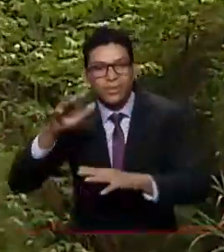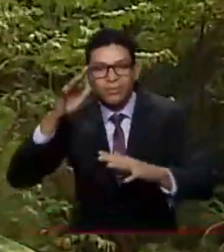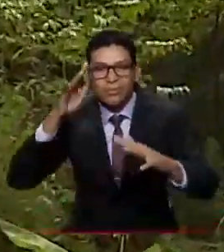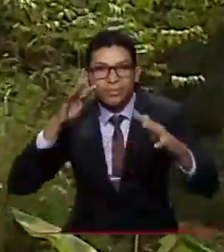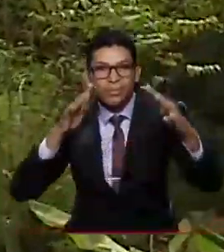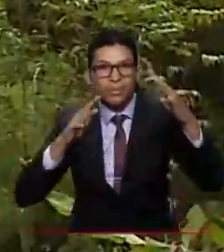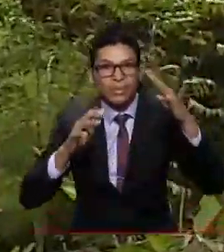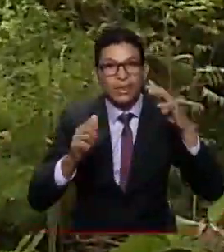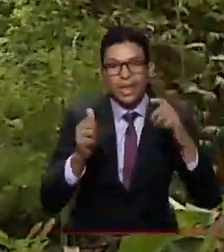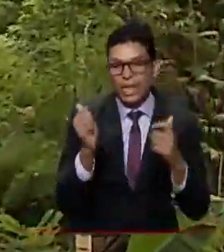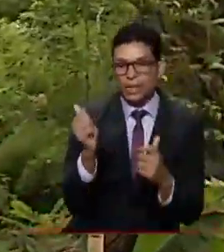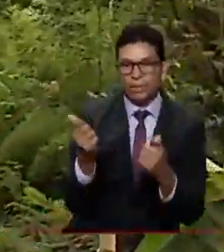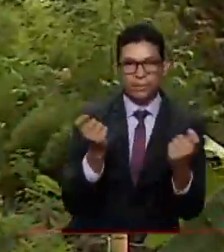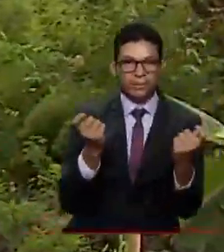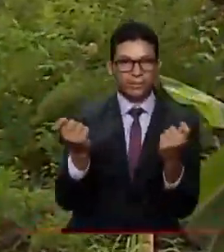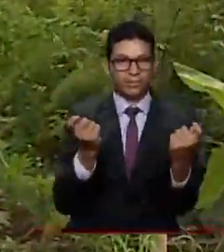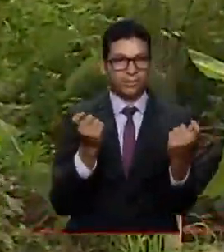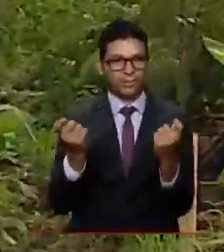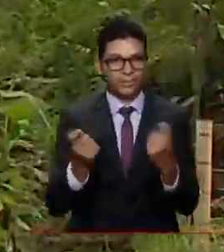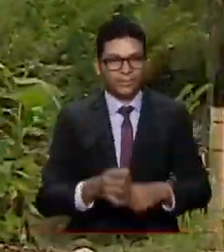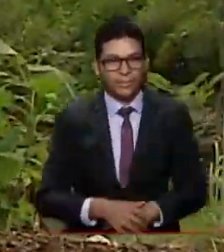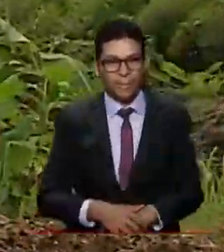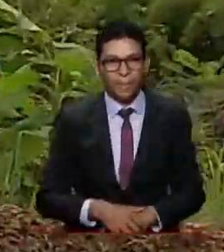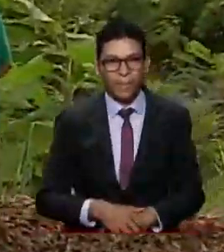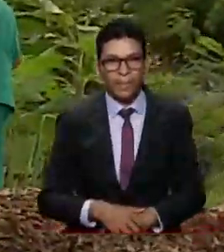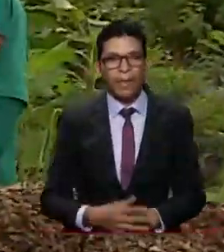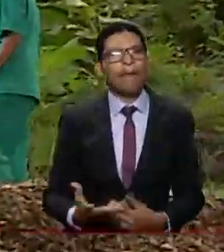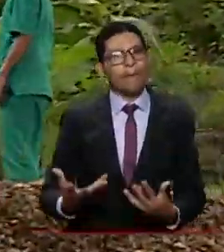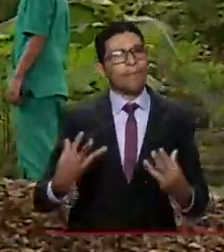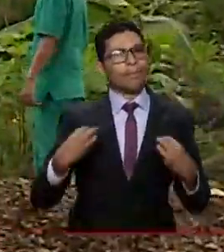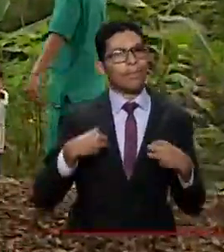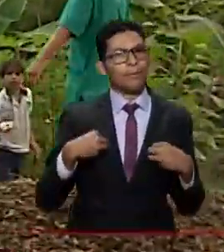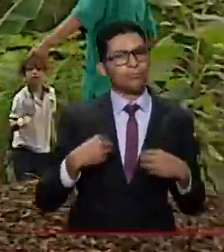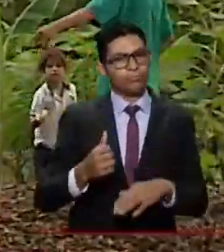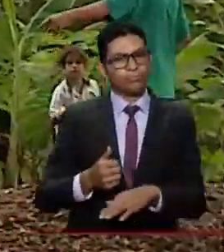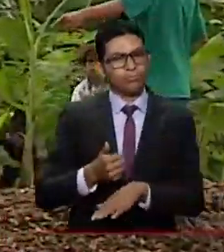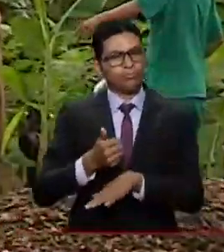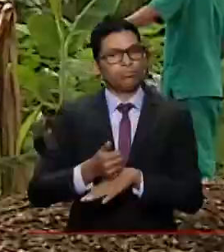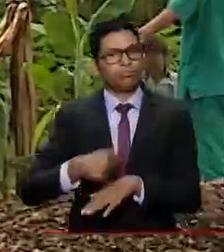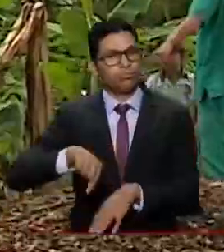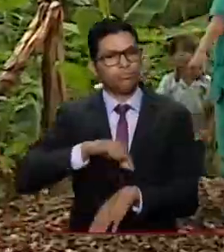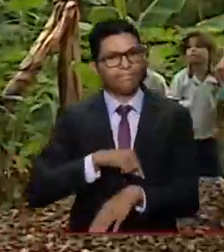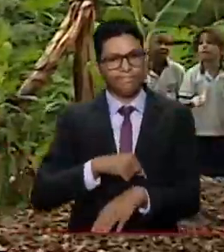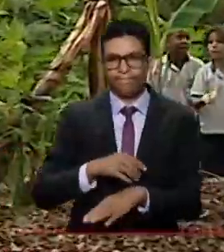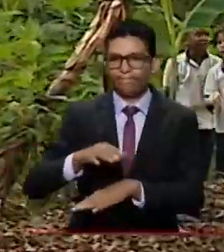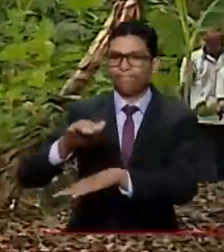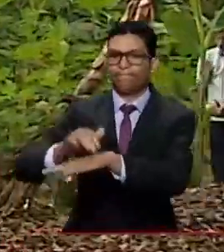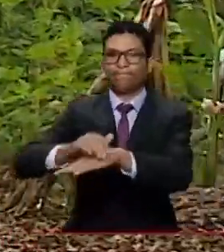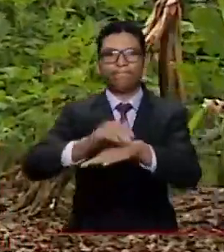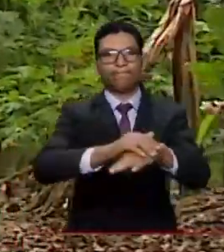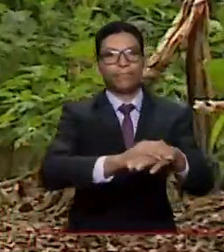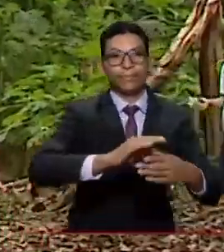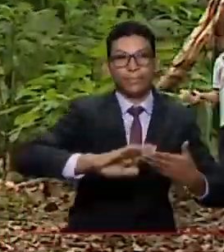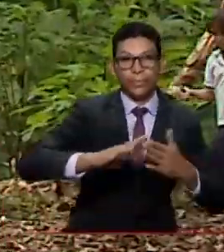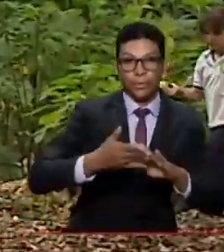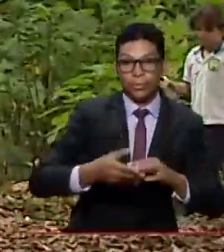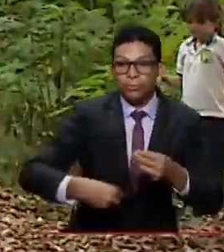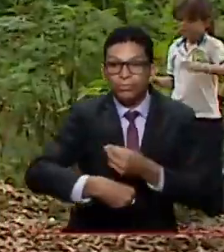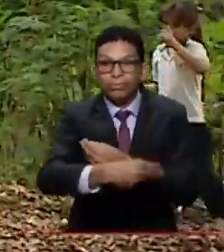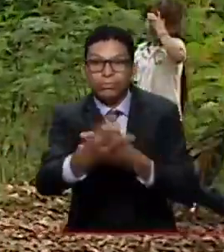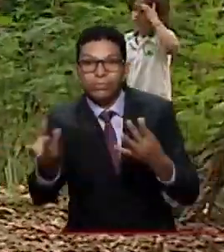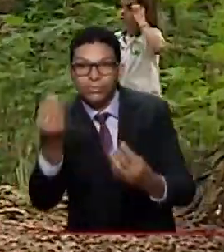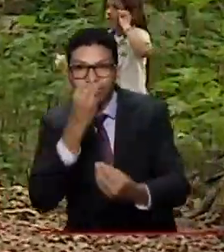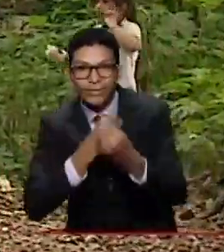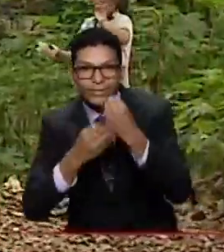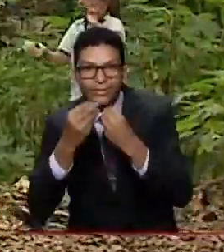que se autorregula. Esto nos da a nosotros como la autoridad para que la comunidad se pueda nutrir de aquí y de aquí